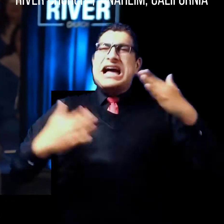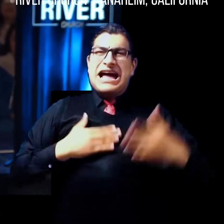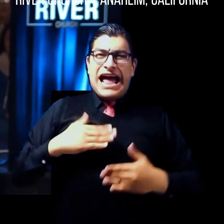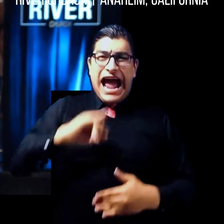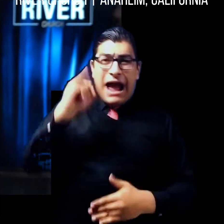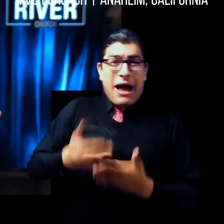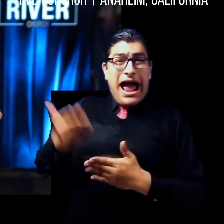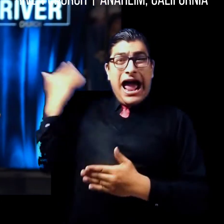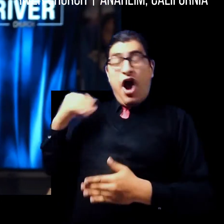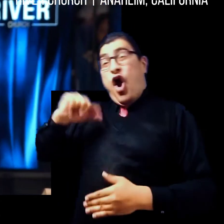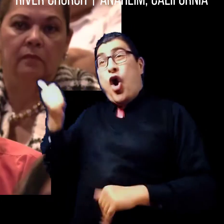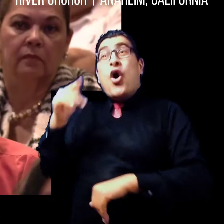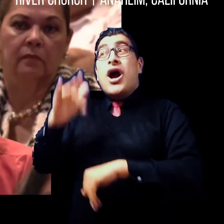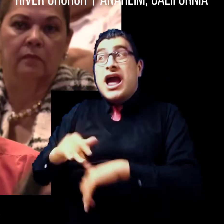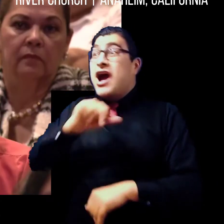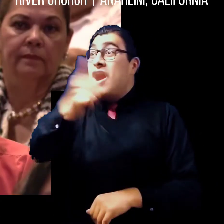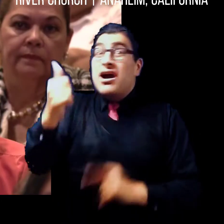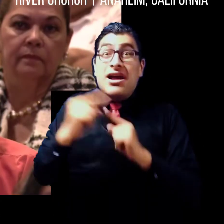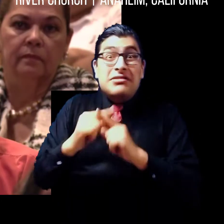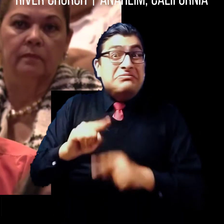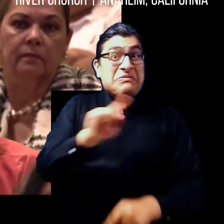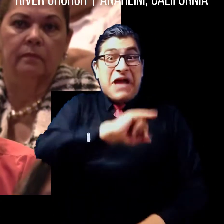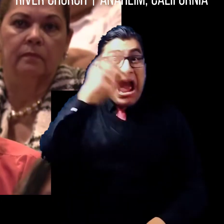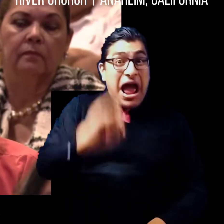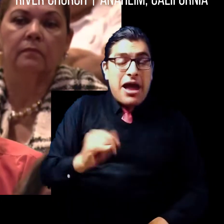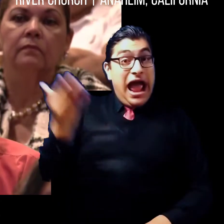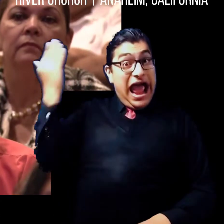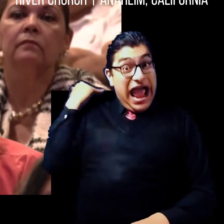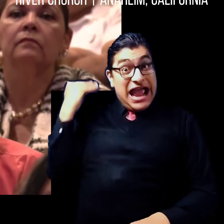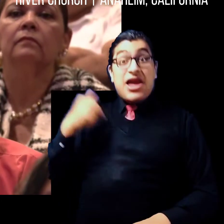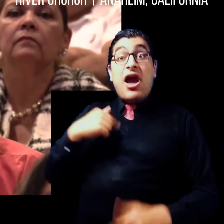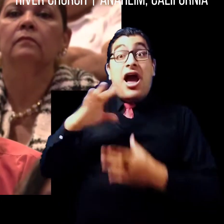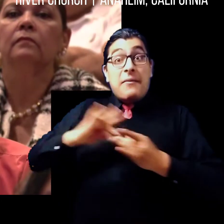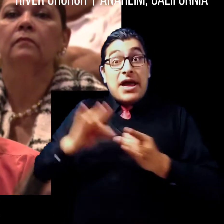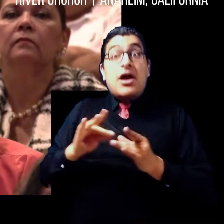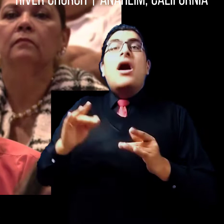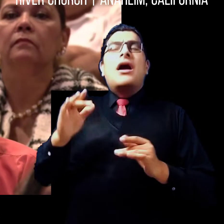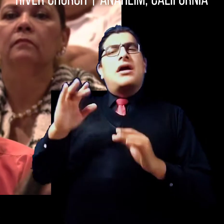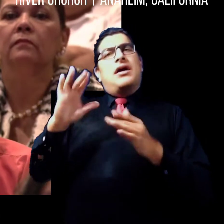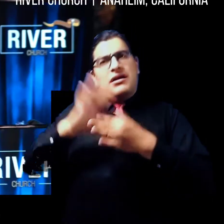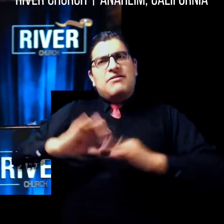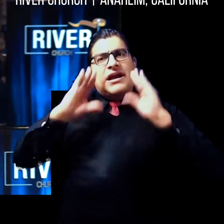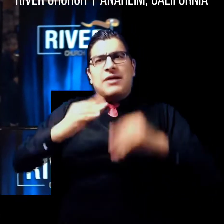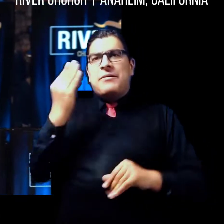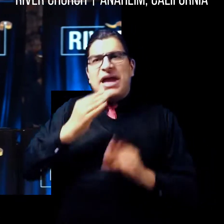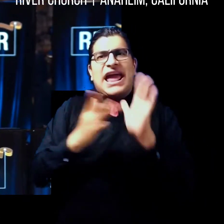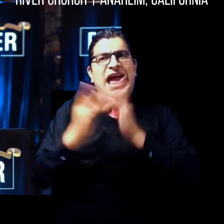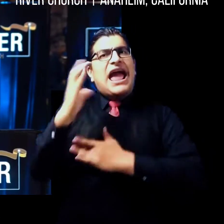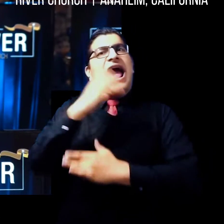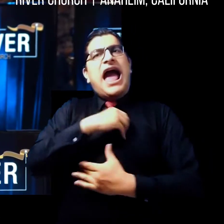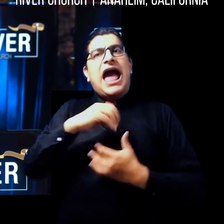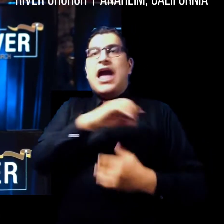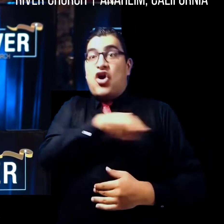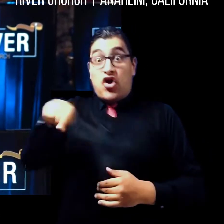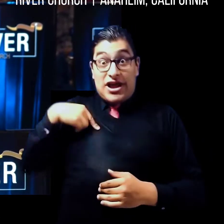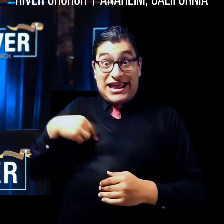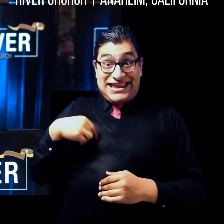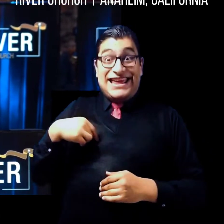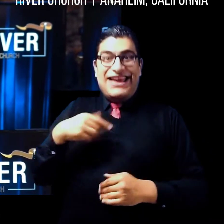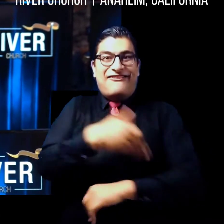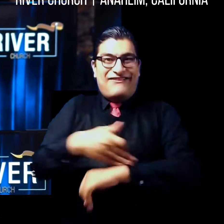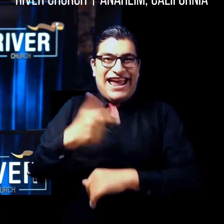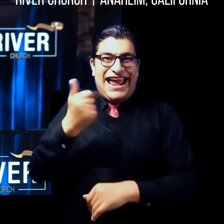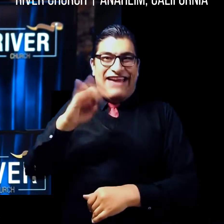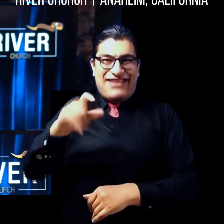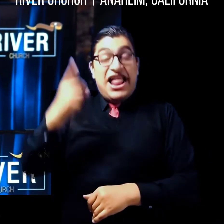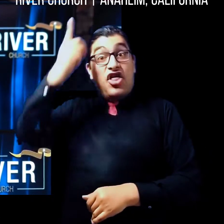vuelto a ver en nuestra congregación. Nosotros hablamos de un Cristo, en nuestro caso, los Gebel, que a mi mamá le